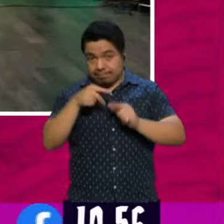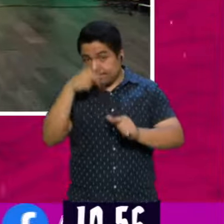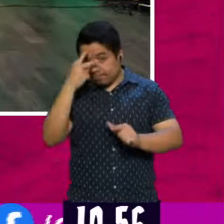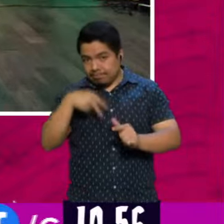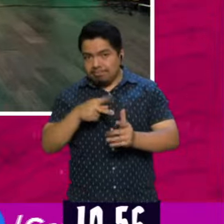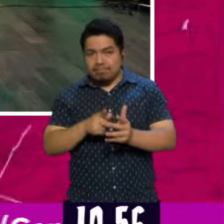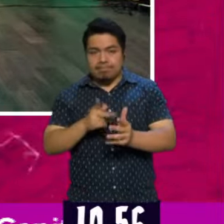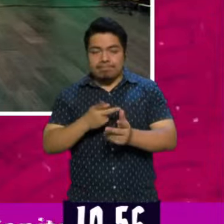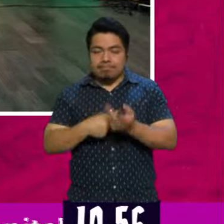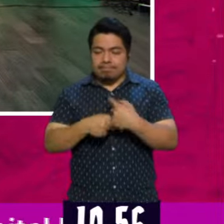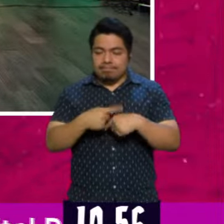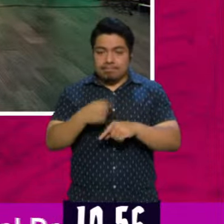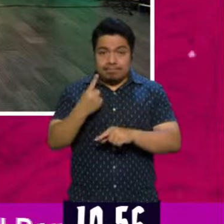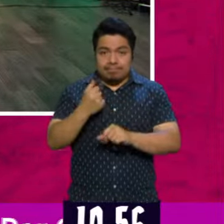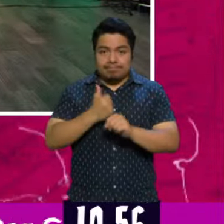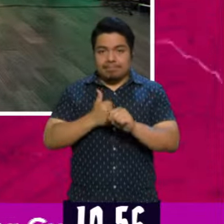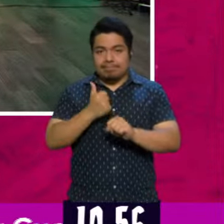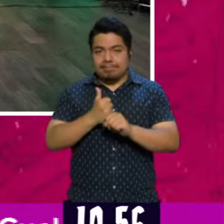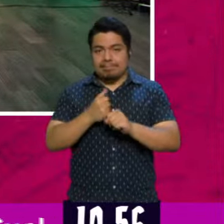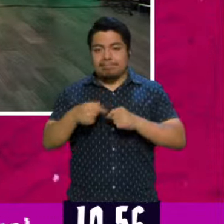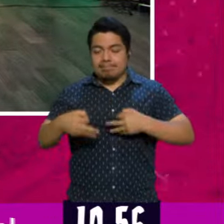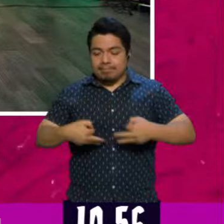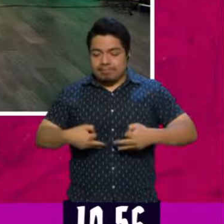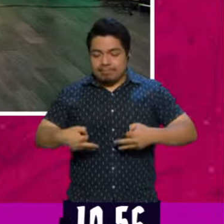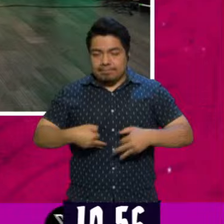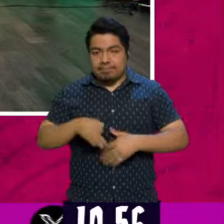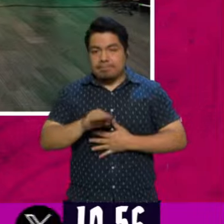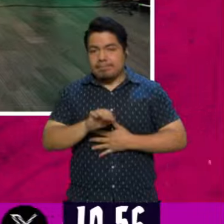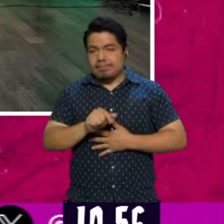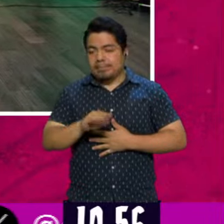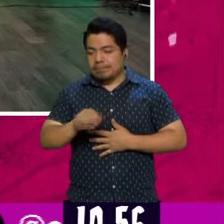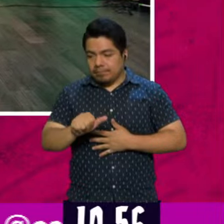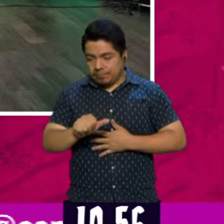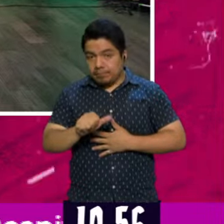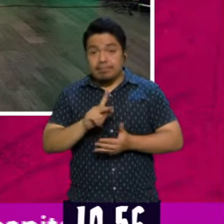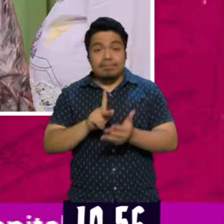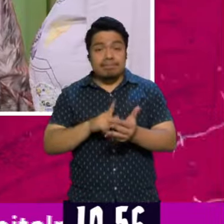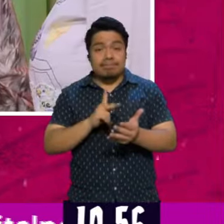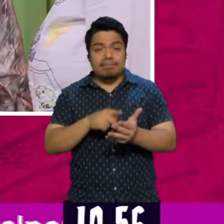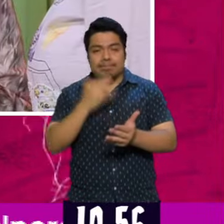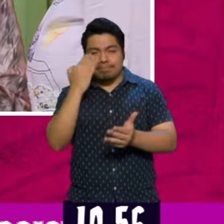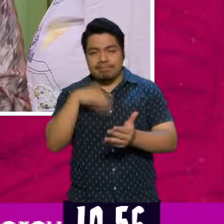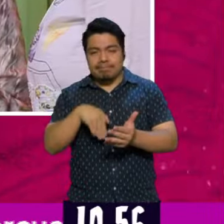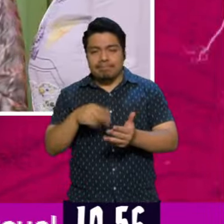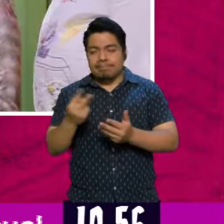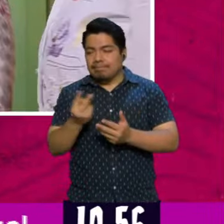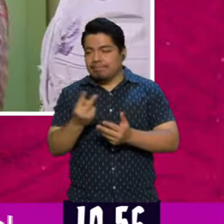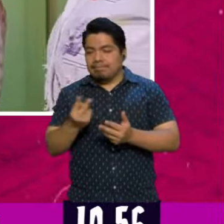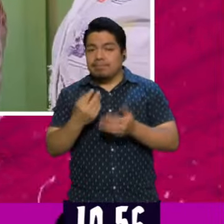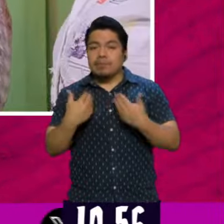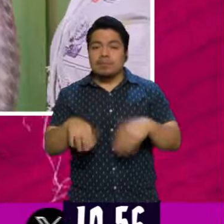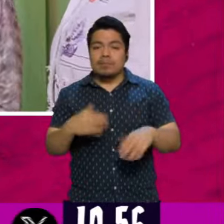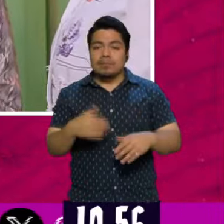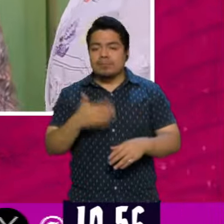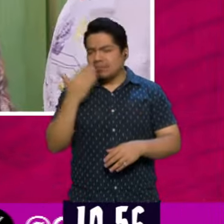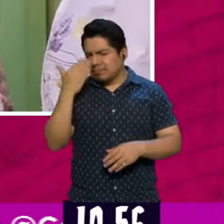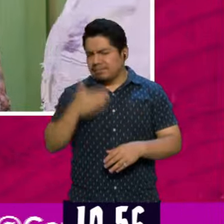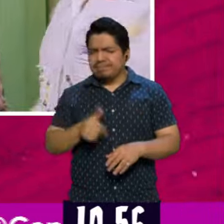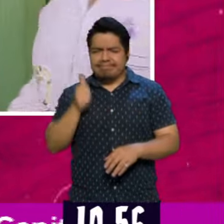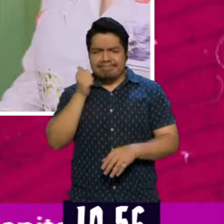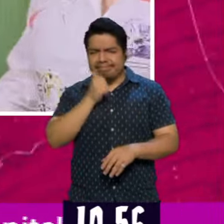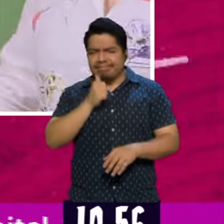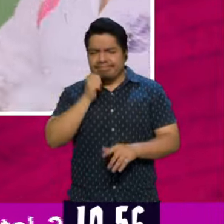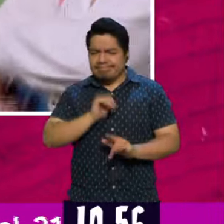año pasado estuve aquí en el Teatro Varsovia y este año un homenaje a las dos grandes que vosotros habéis mimado como nadie,